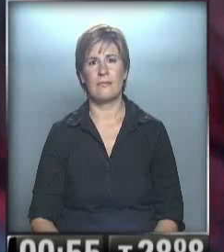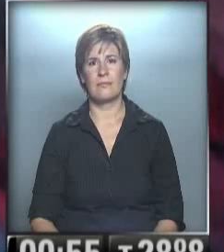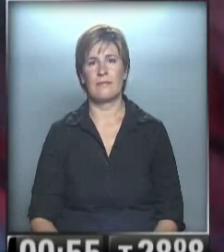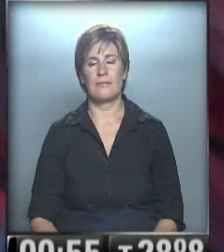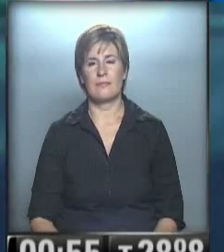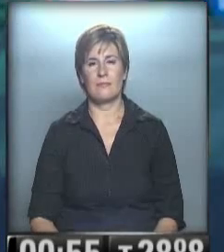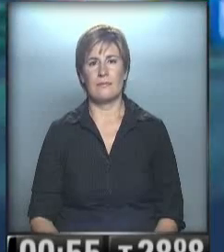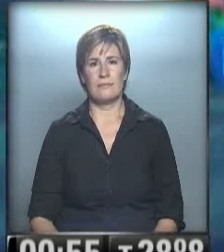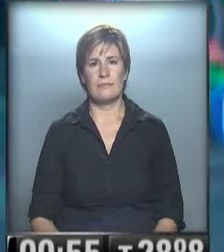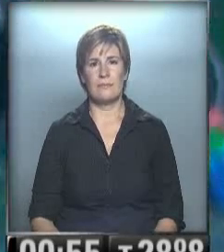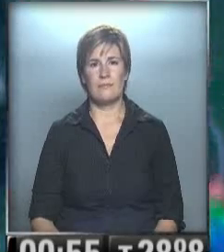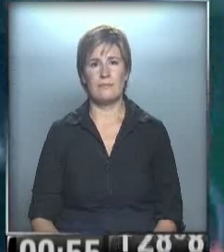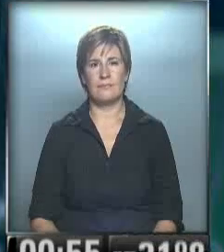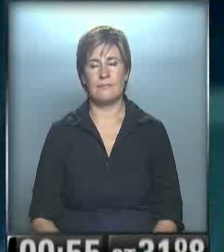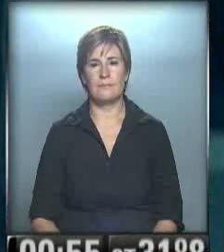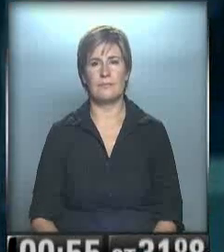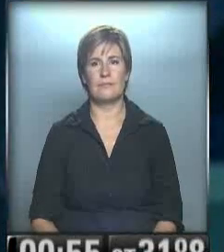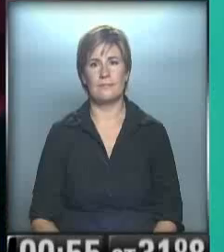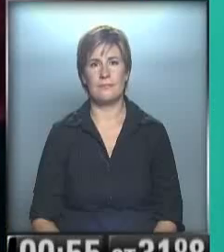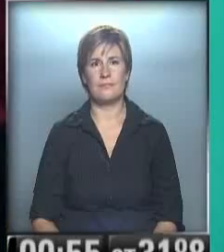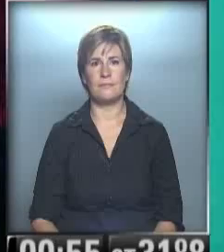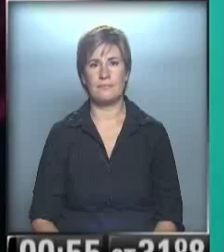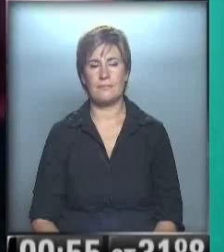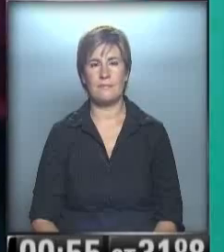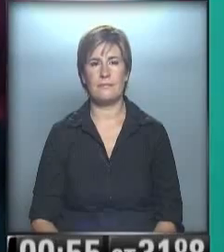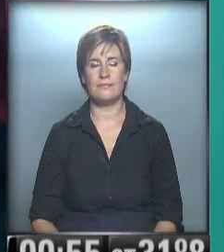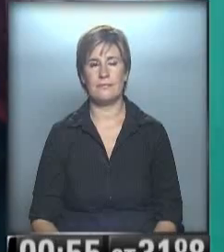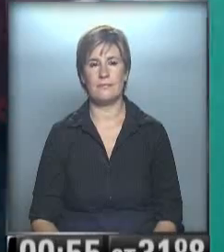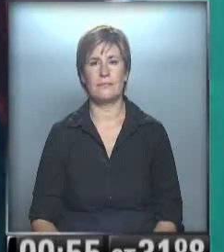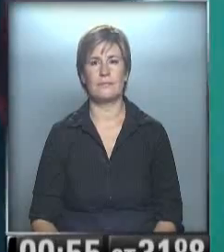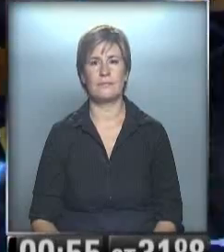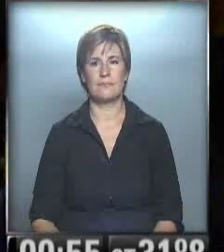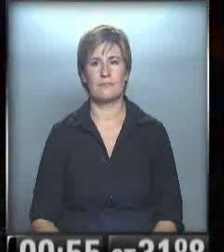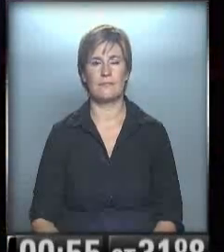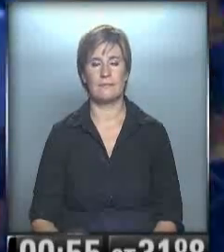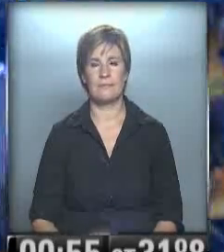alumbrar. Yo soy chaqueño de pura cepa, por si gusta